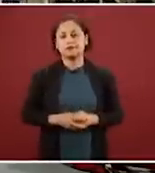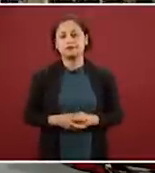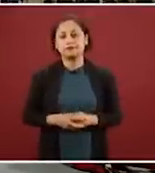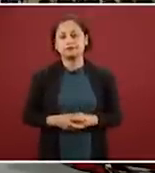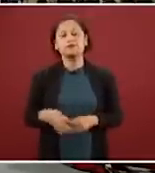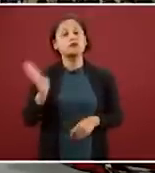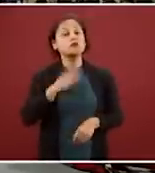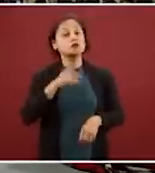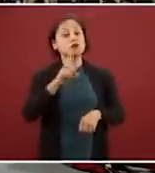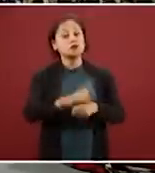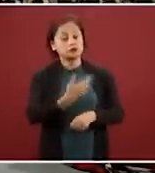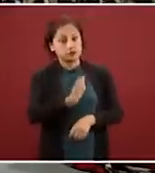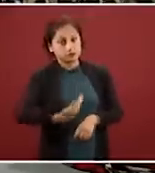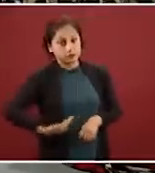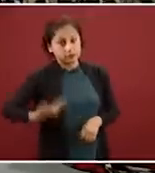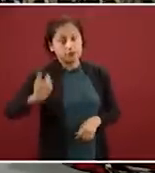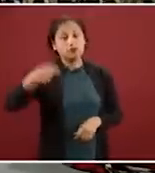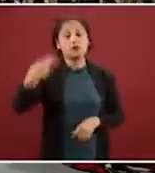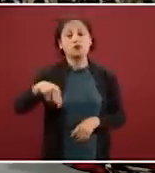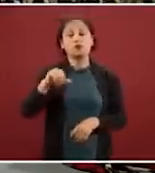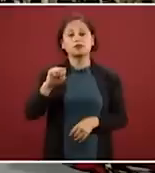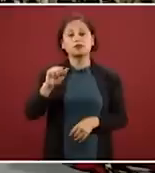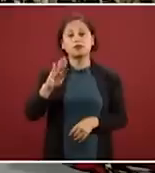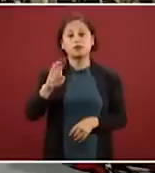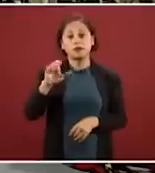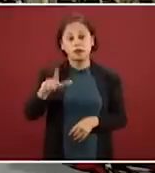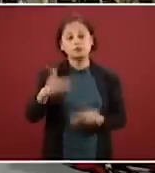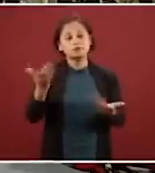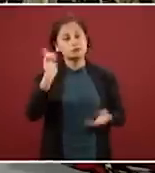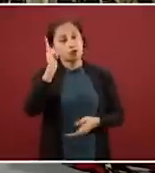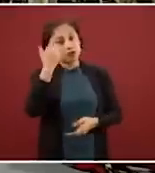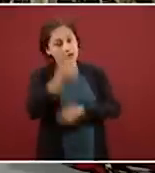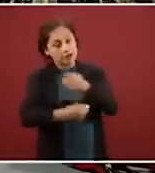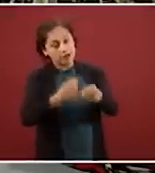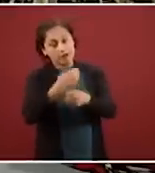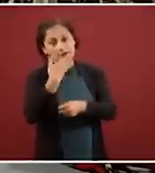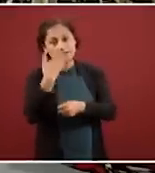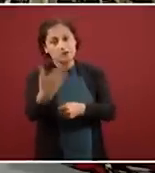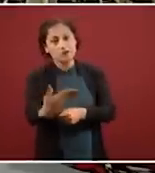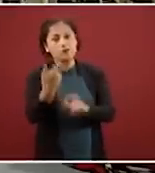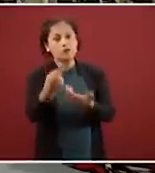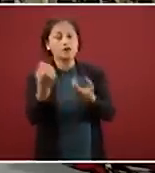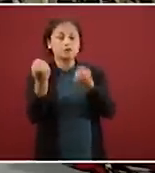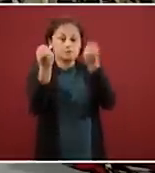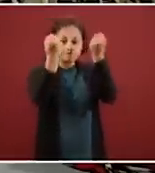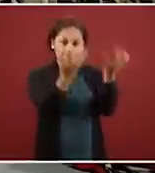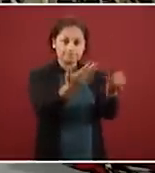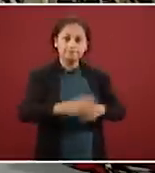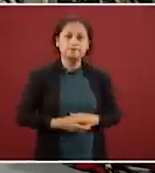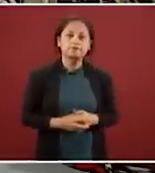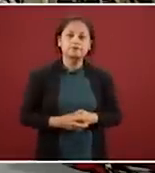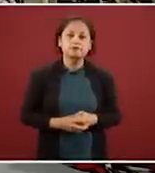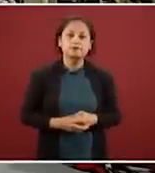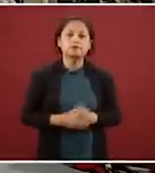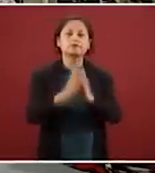Buenos días, señor presidente. Isabel Arvide, que tenga buen año, que la suerte y la fuerza sea con usted y que nos regrese